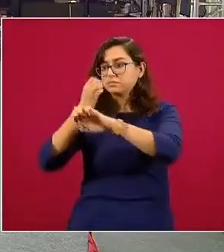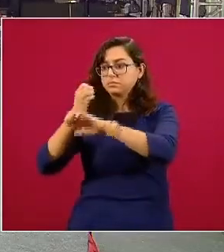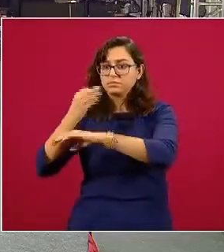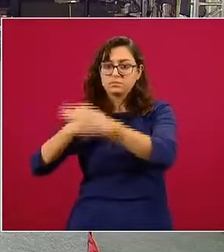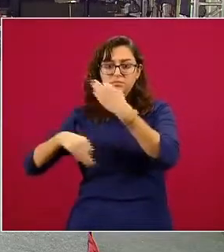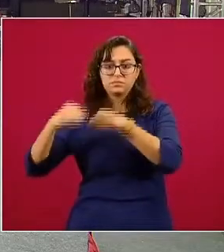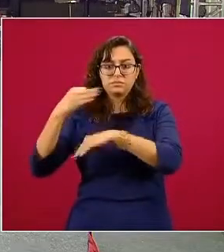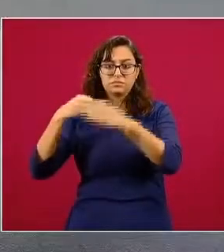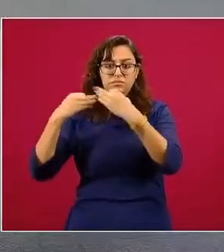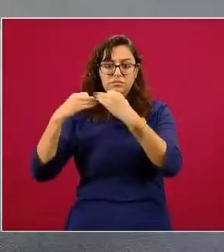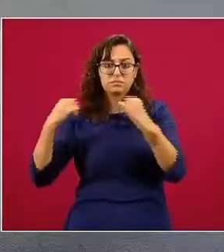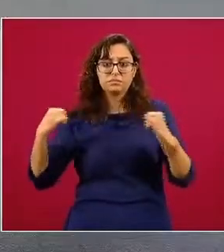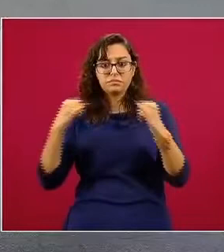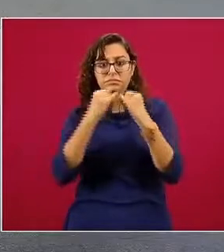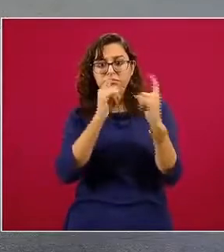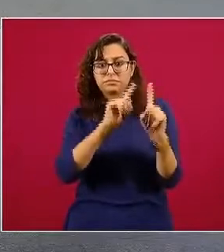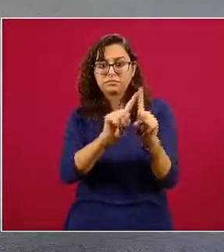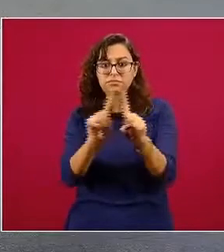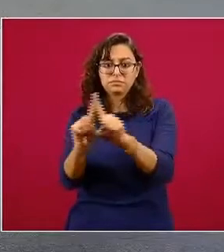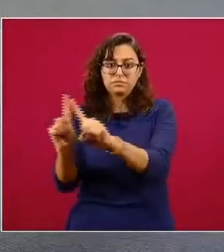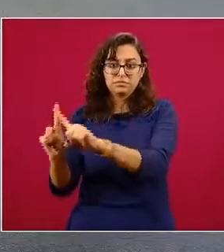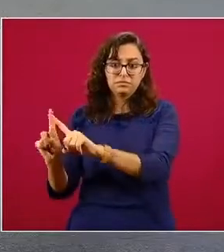Gracias.